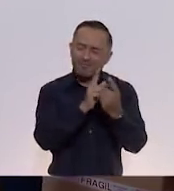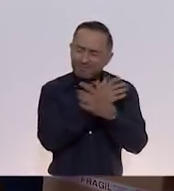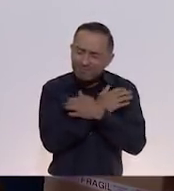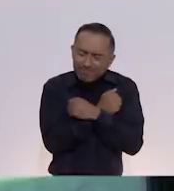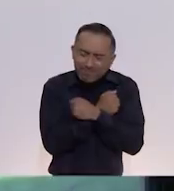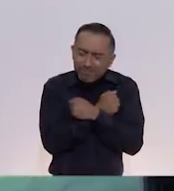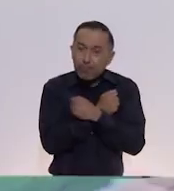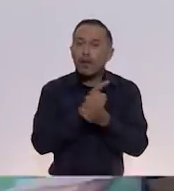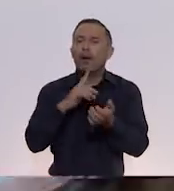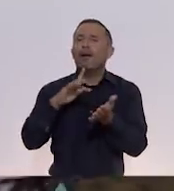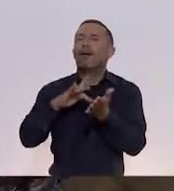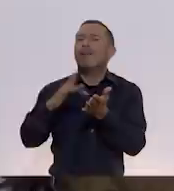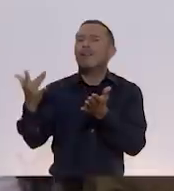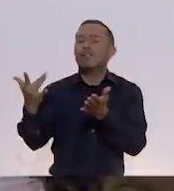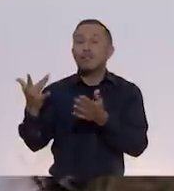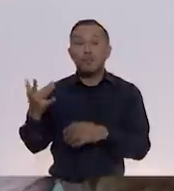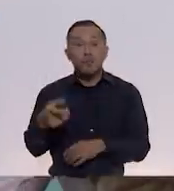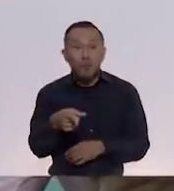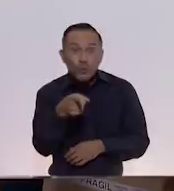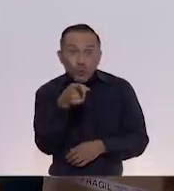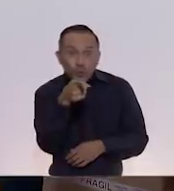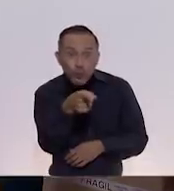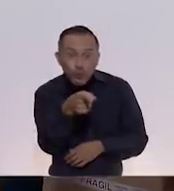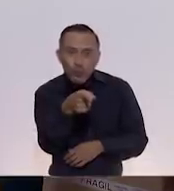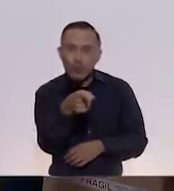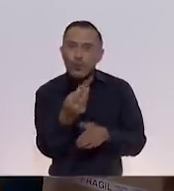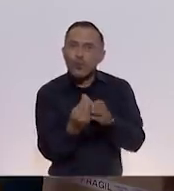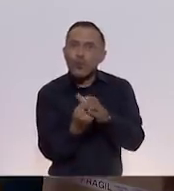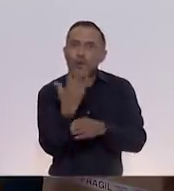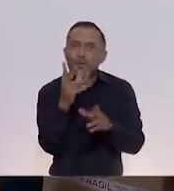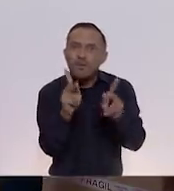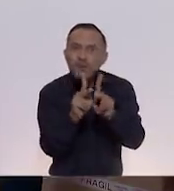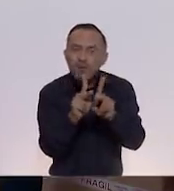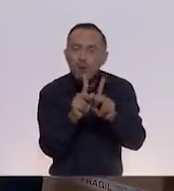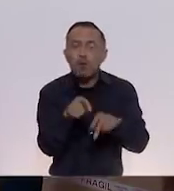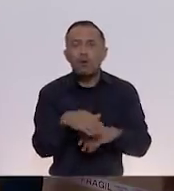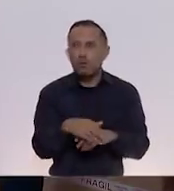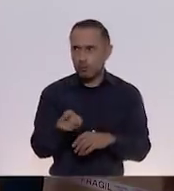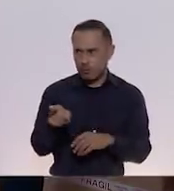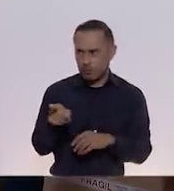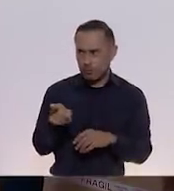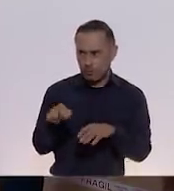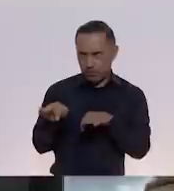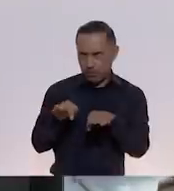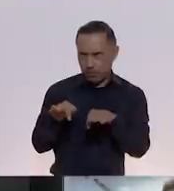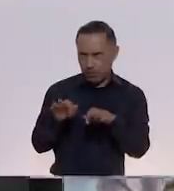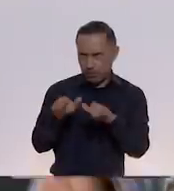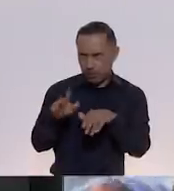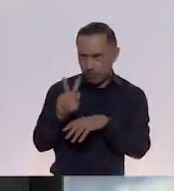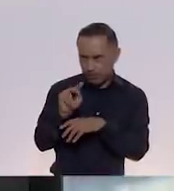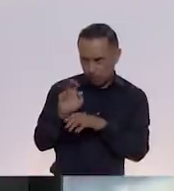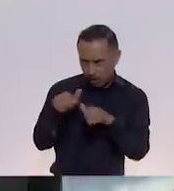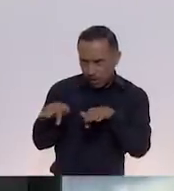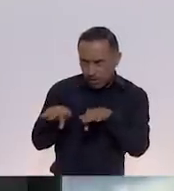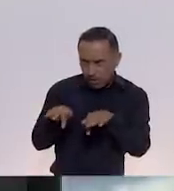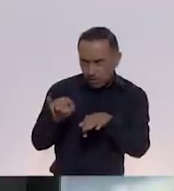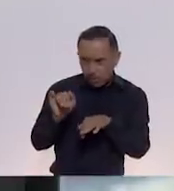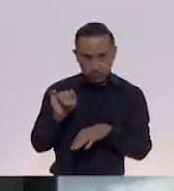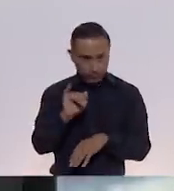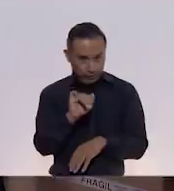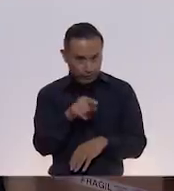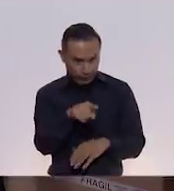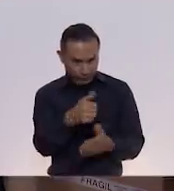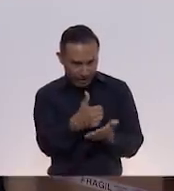Gracias. Y tú vas a tener un primo. Pero sí vas a seguir trabajando en la televisora. Sí, y tú vas a seguir siendo mi asistente.